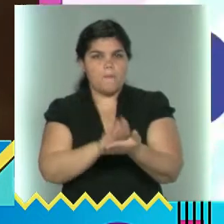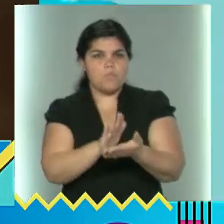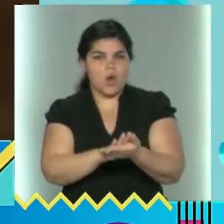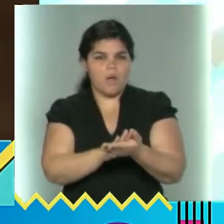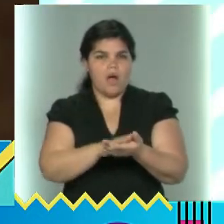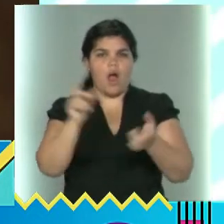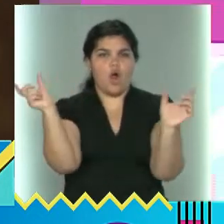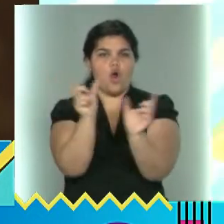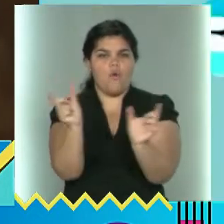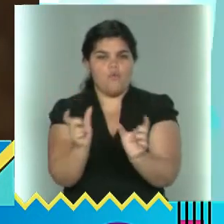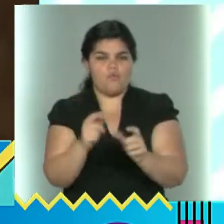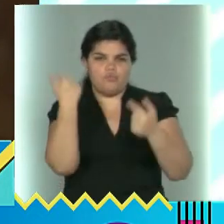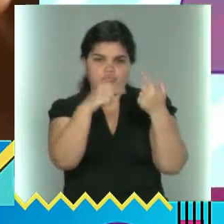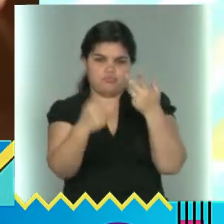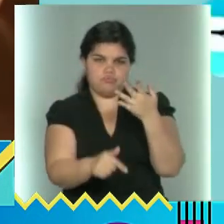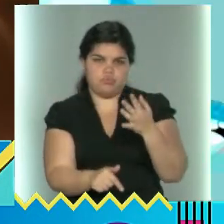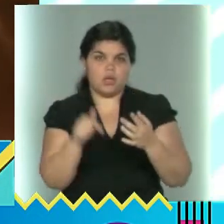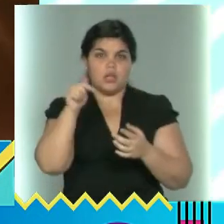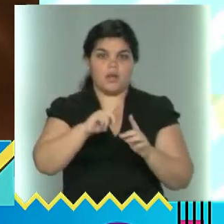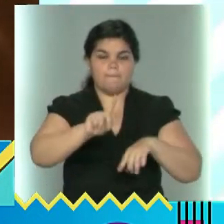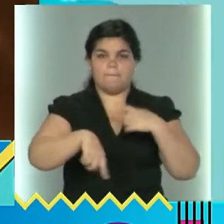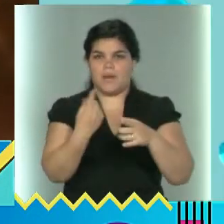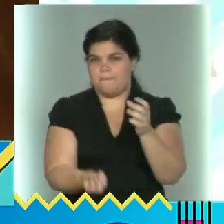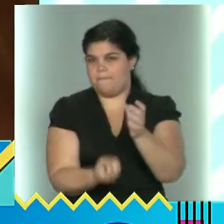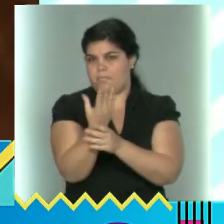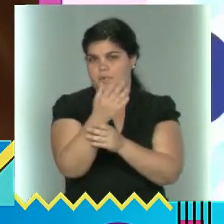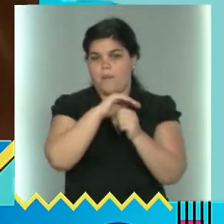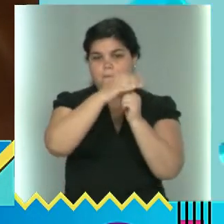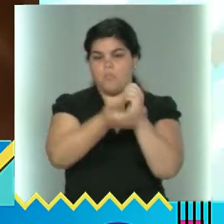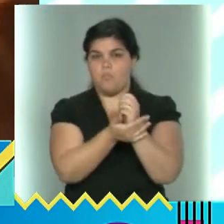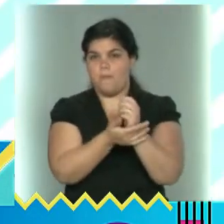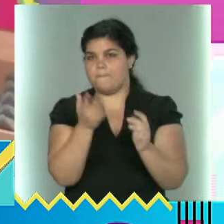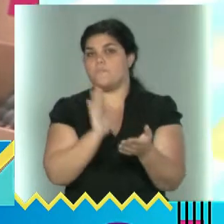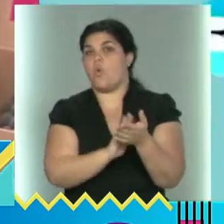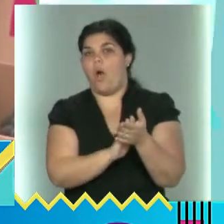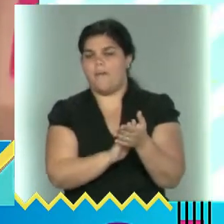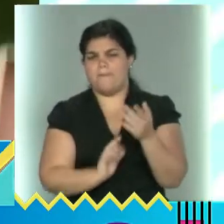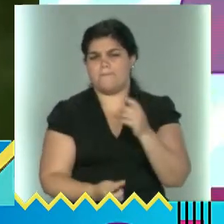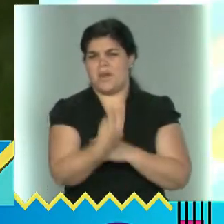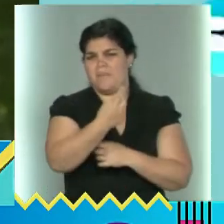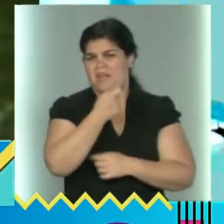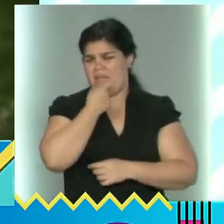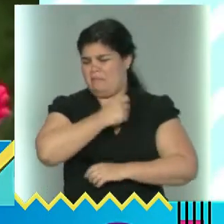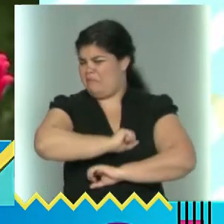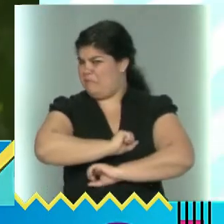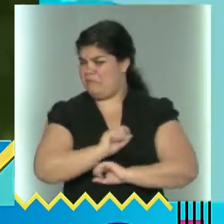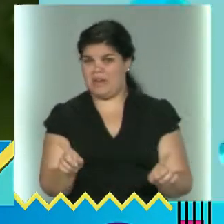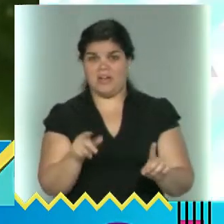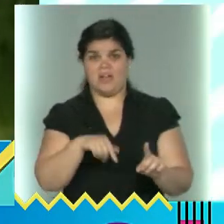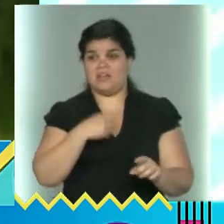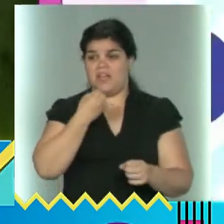bueno, cuando yo empecé con esto, las primeras prótesis que hice, que eran todas de prueba, la primera horrible, la tiré, no sé, está por